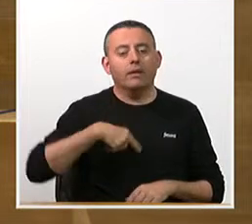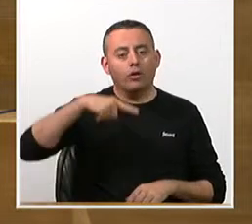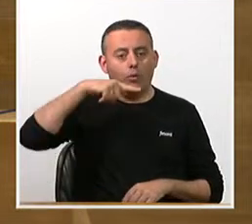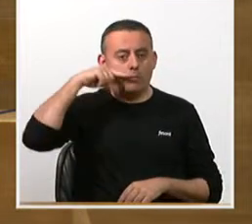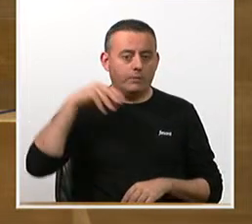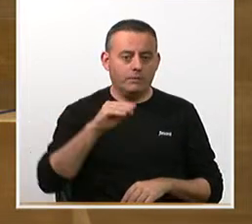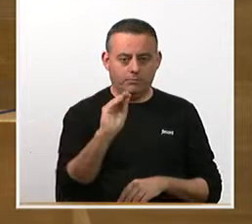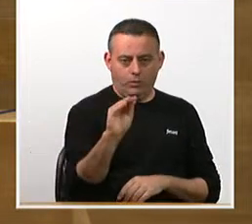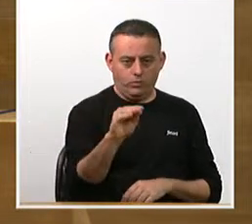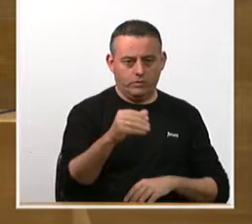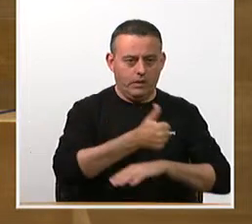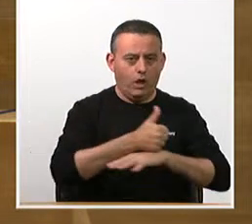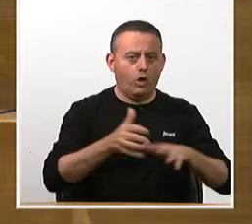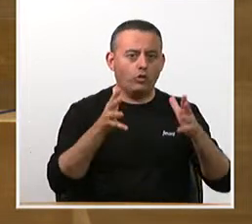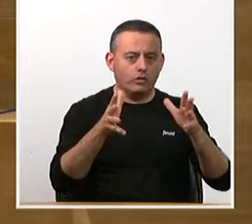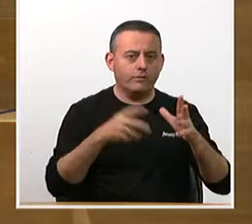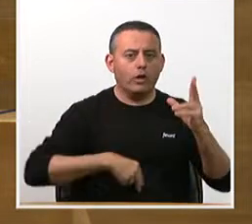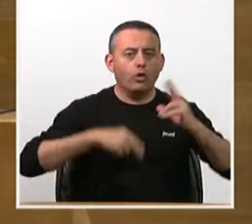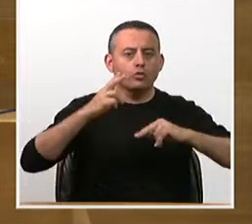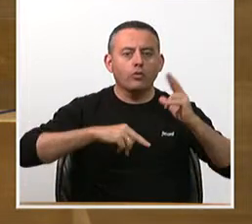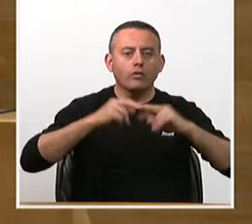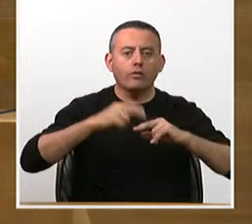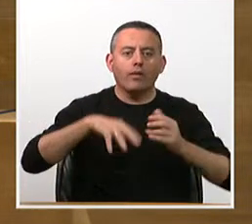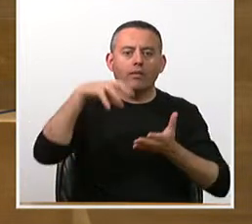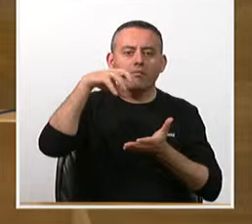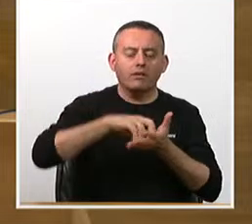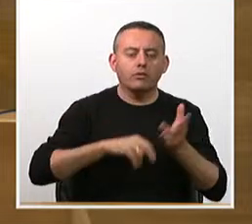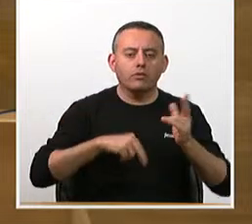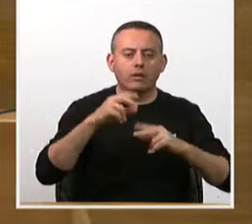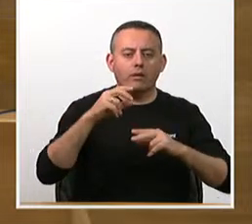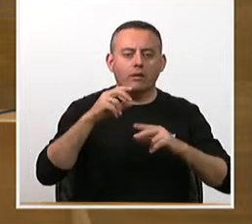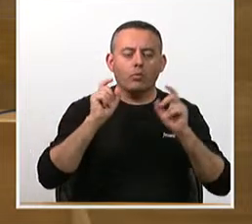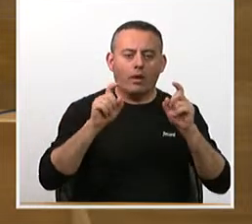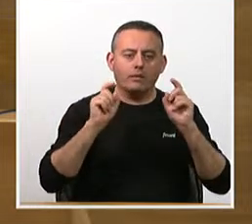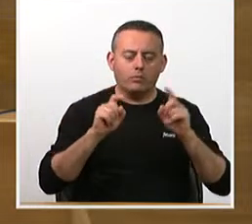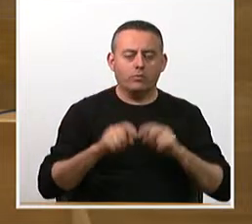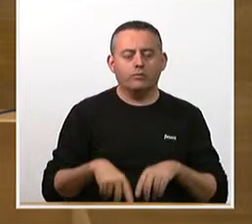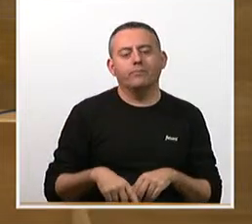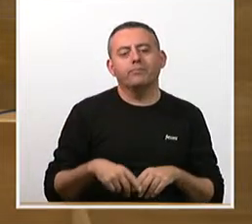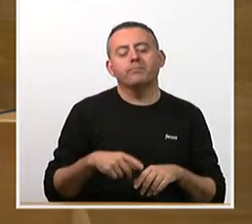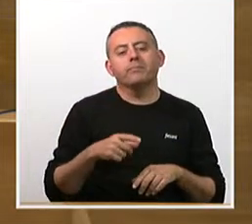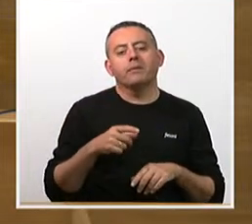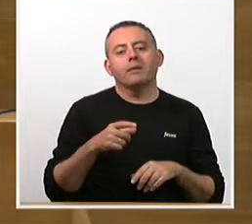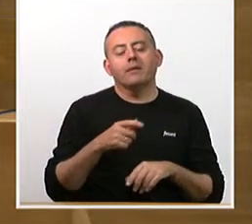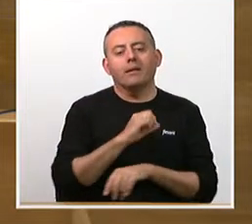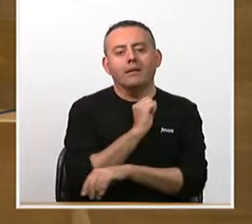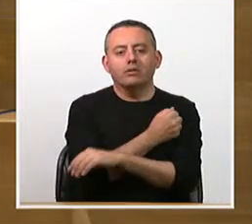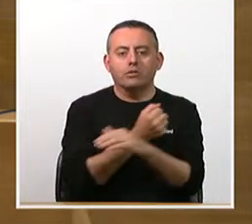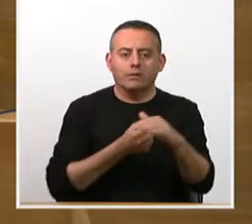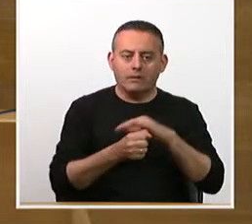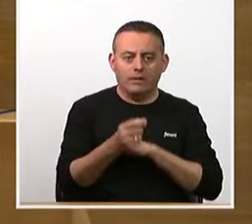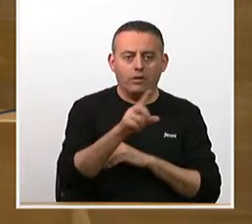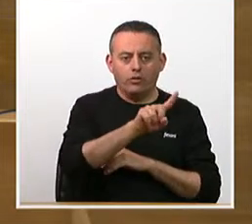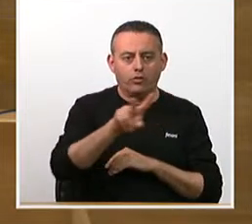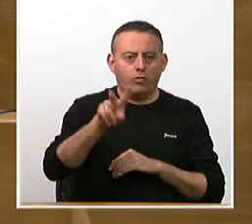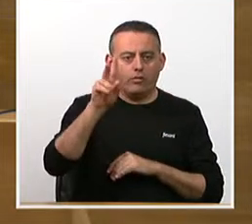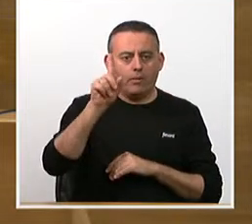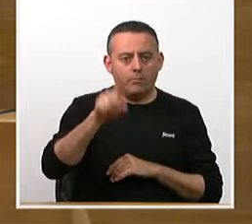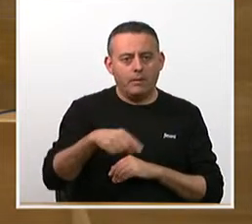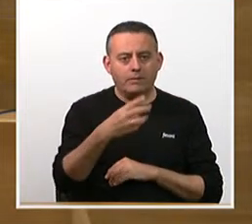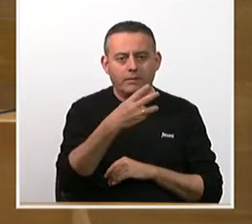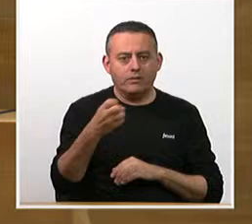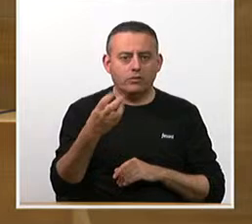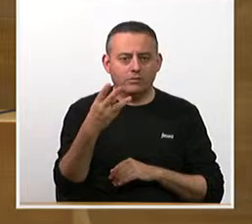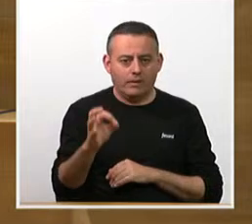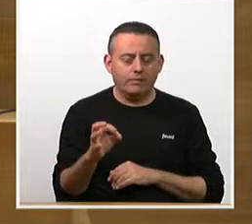consel sobre construcción de centros educativos registro de entrada 12330 será sustanci por el conseller de educación